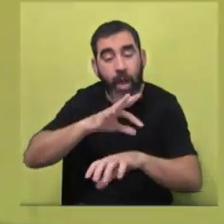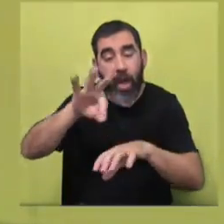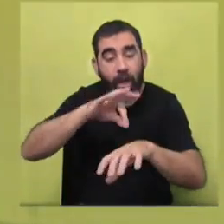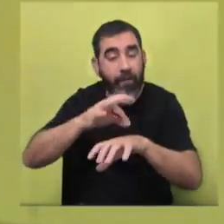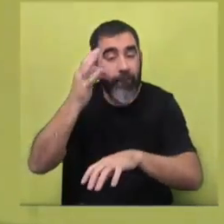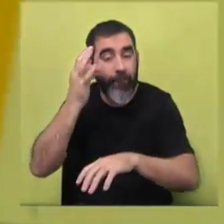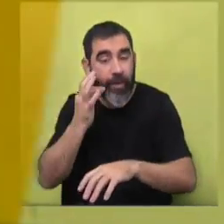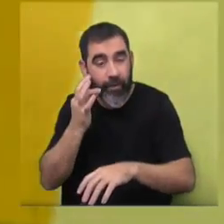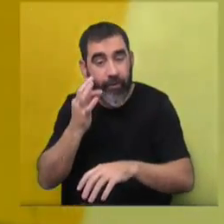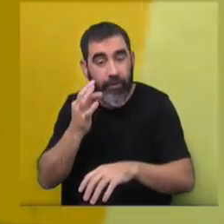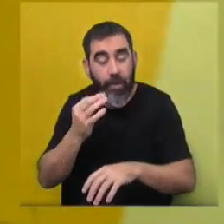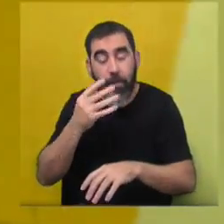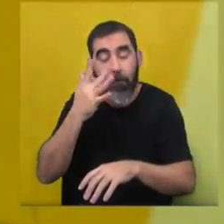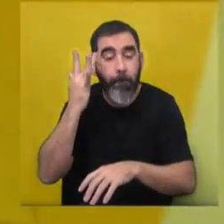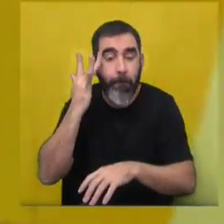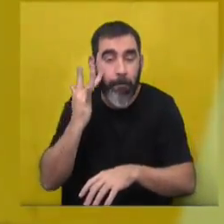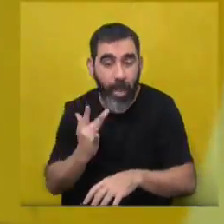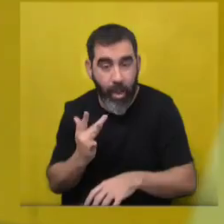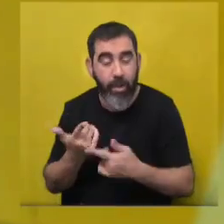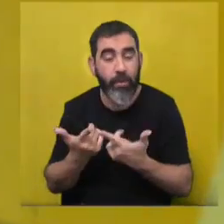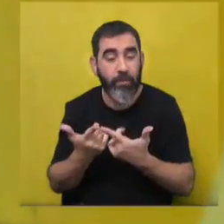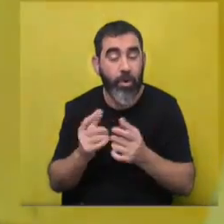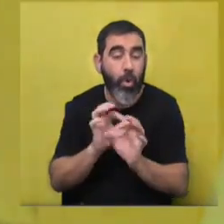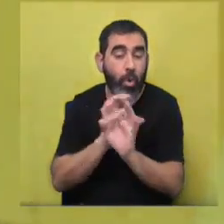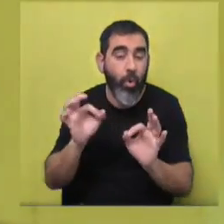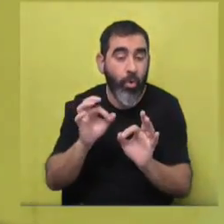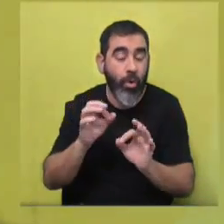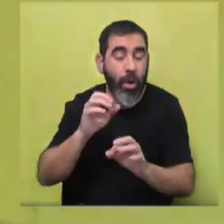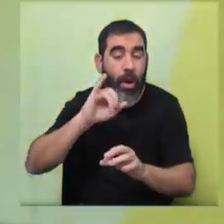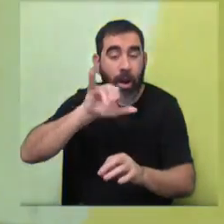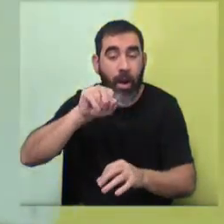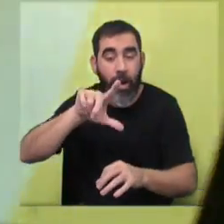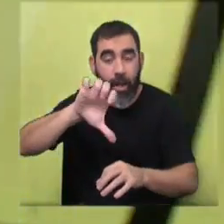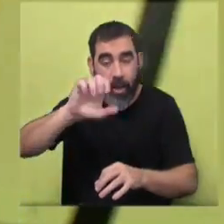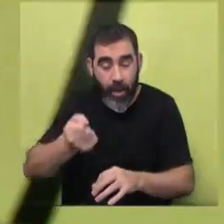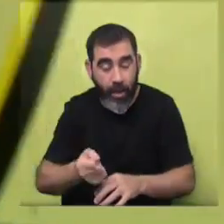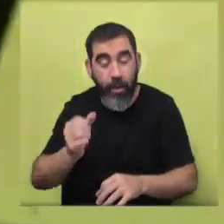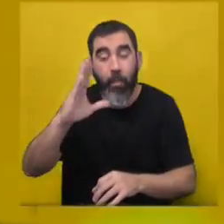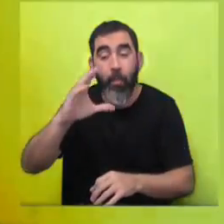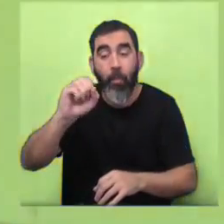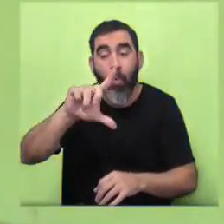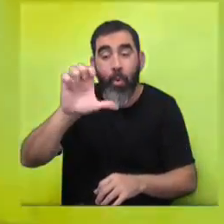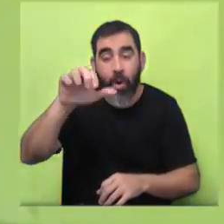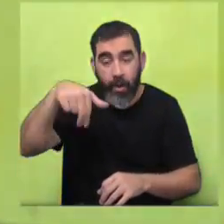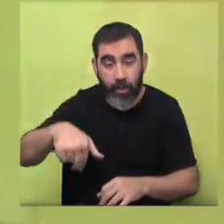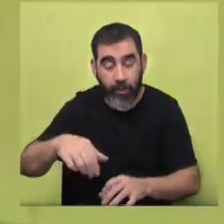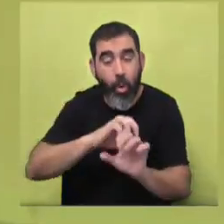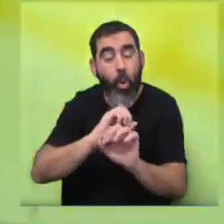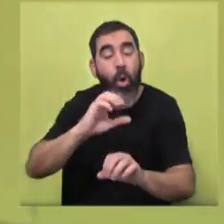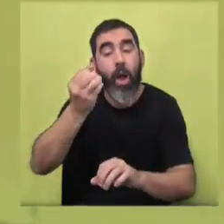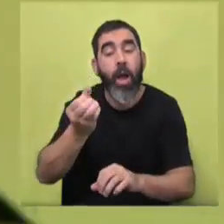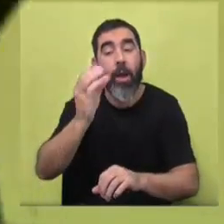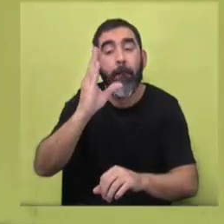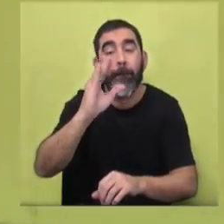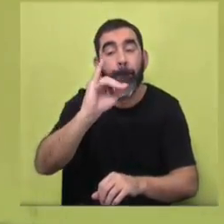sea la propia miel, ya sea en otros casos la jalea real, el polen o la apitoxina. Y de eso